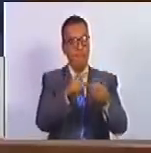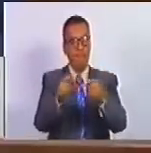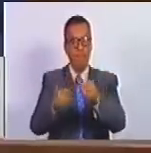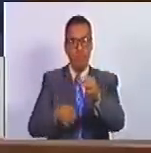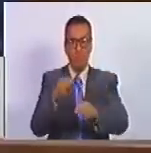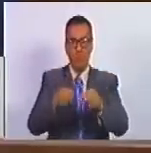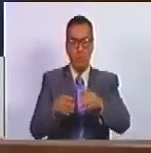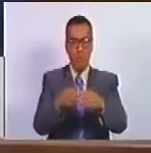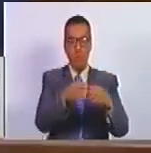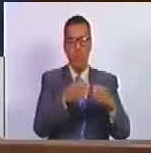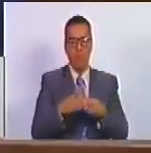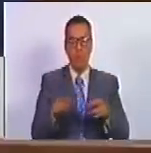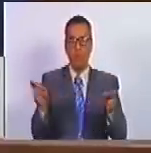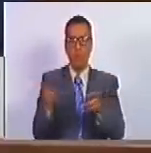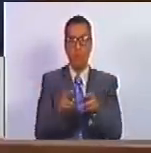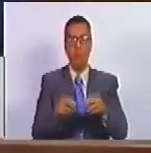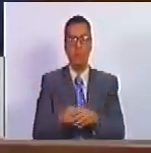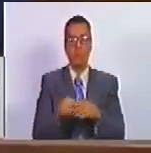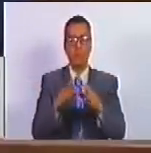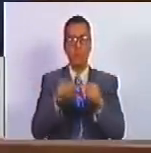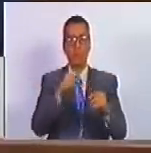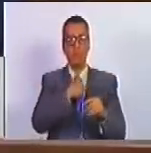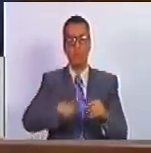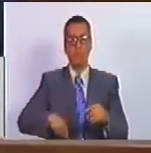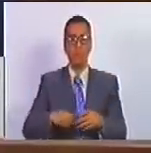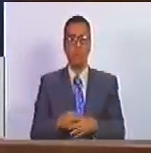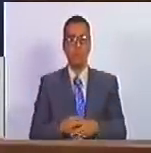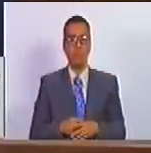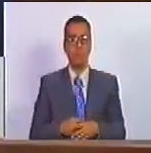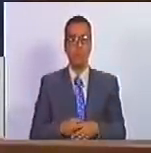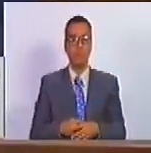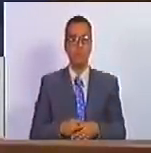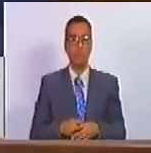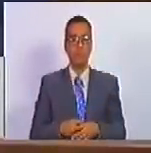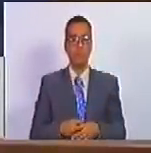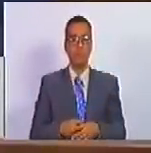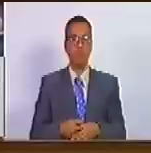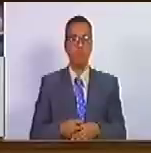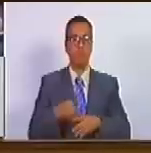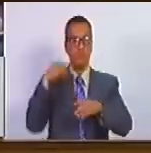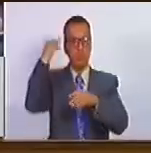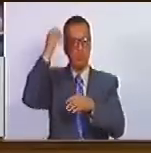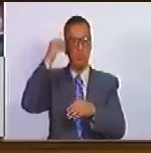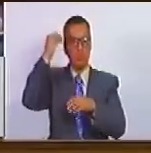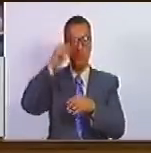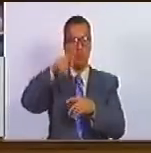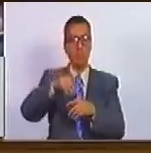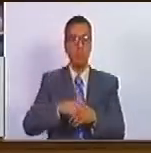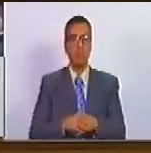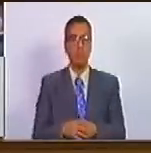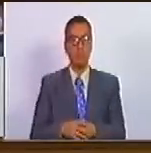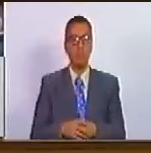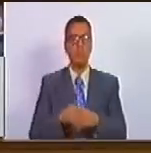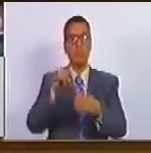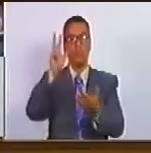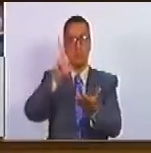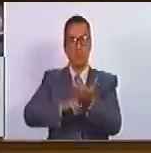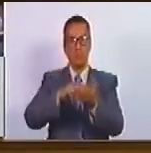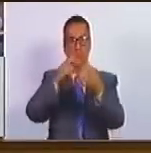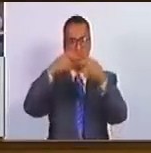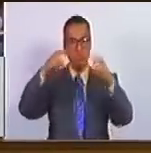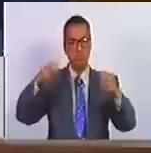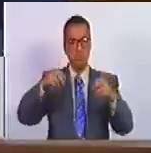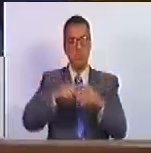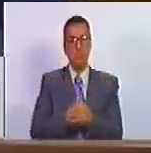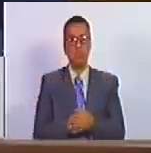fiscalización del régimen simplificado. Es todo, presidente. En consideración, aprobado el epígrafe.